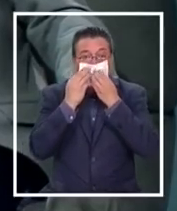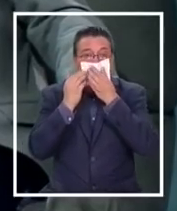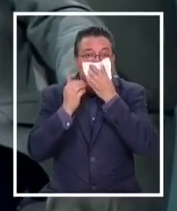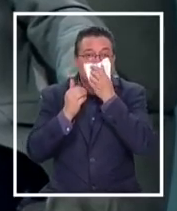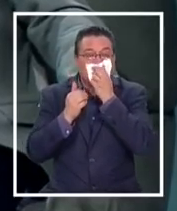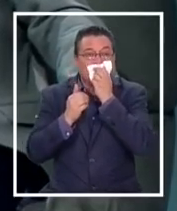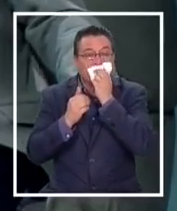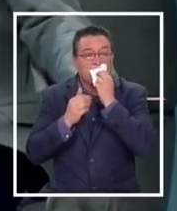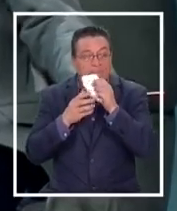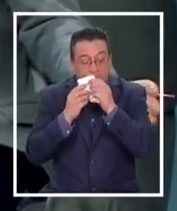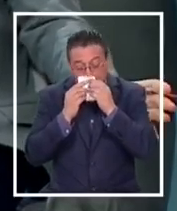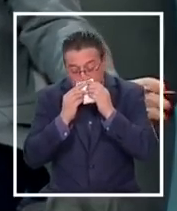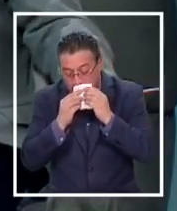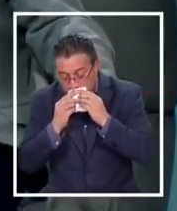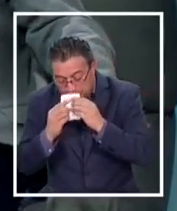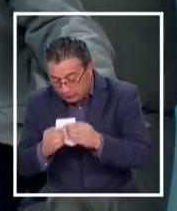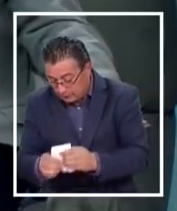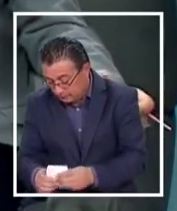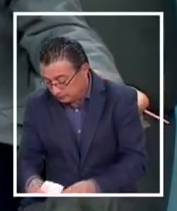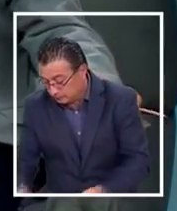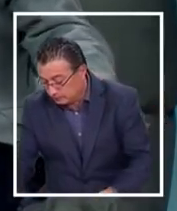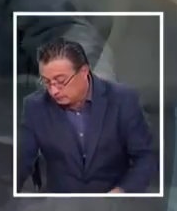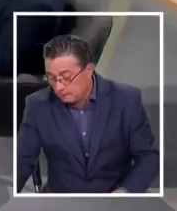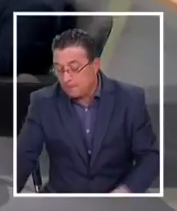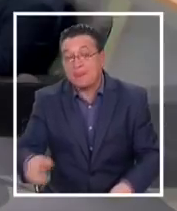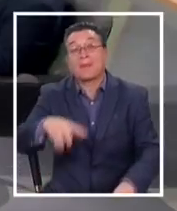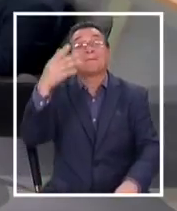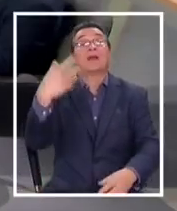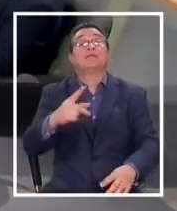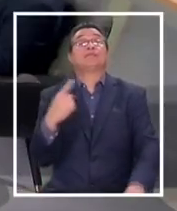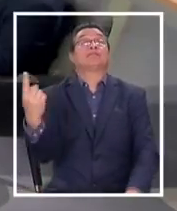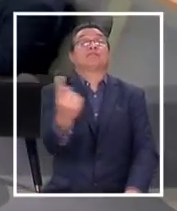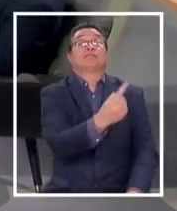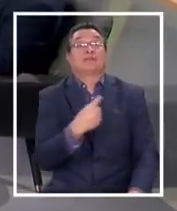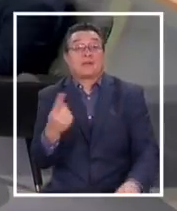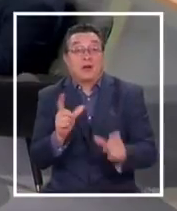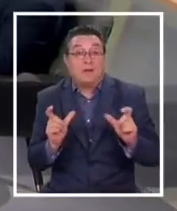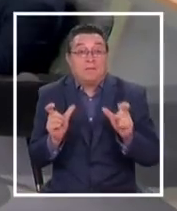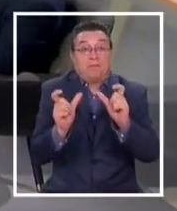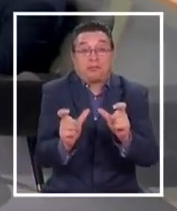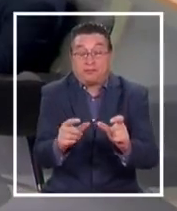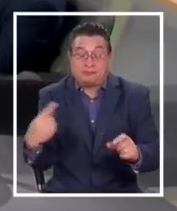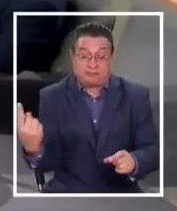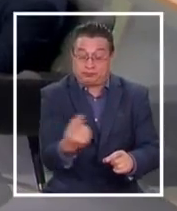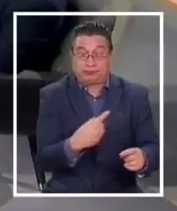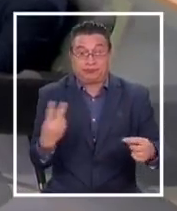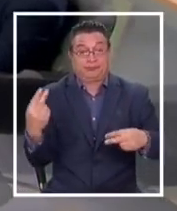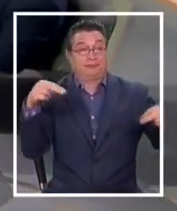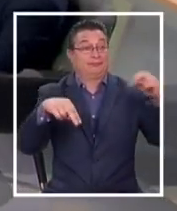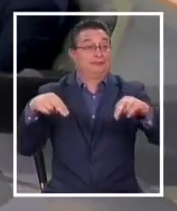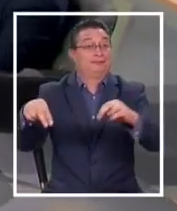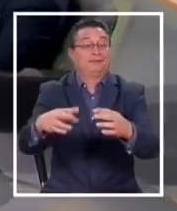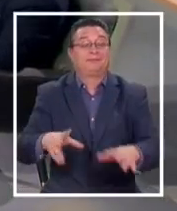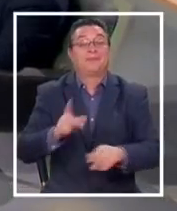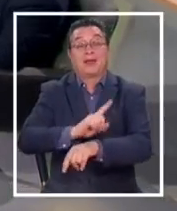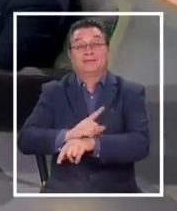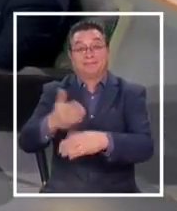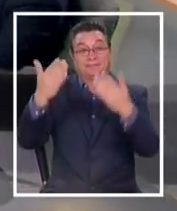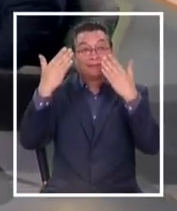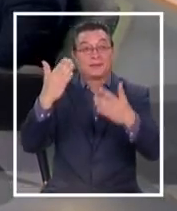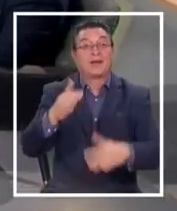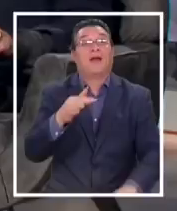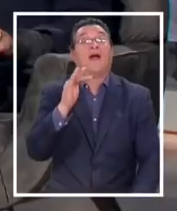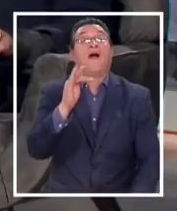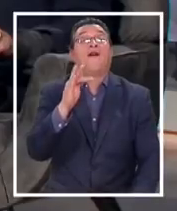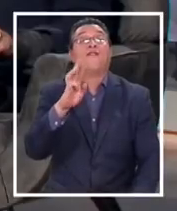Bueno, ya estamos en nuestro panel, como pueden ver, concurrido, amplio, porque los temas son muchísimos. Saludamos rápido para no perder tiempo, Francisco Inturraga. Muy